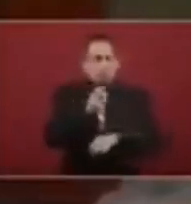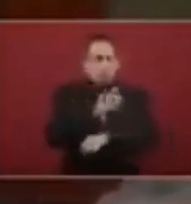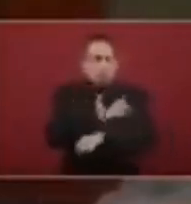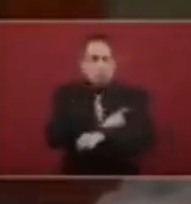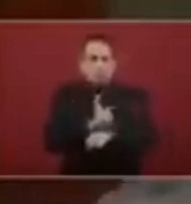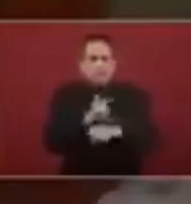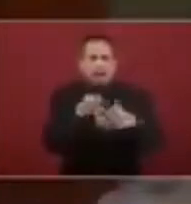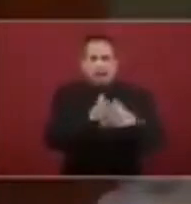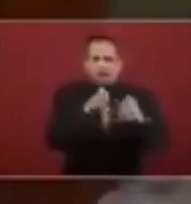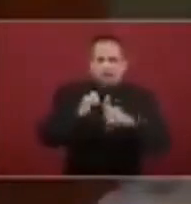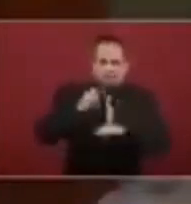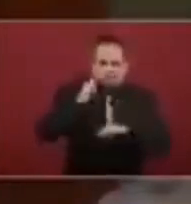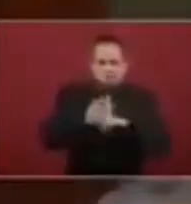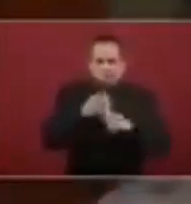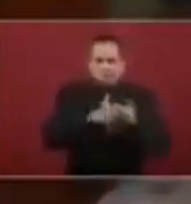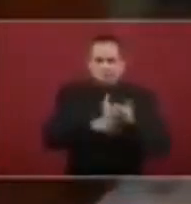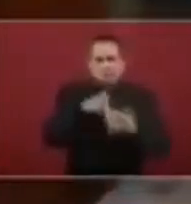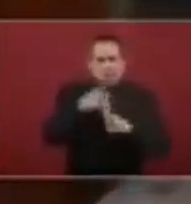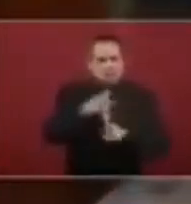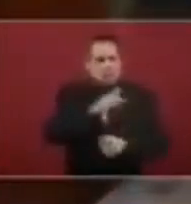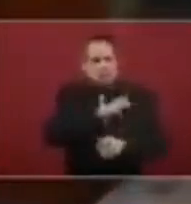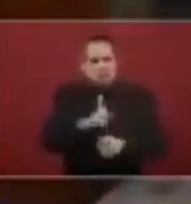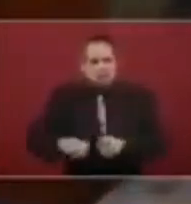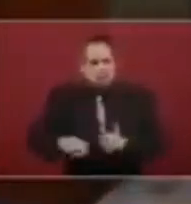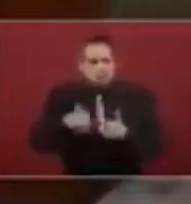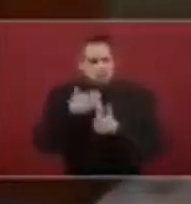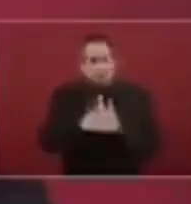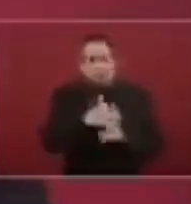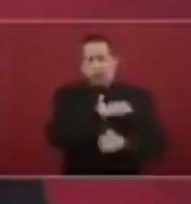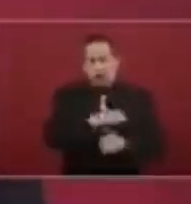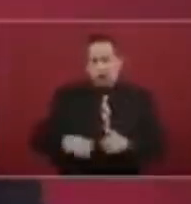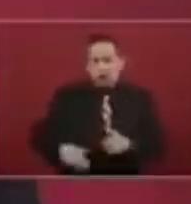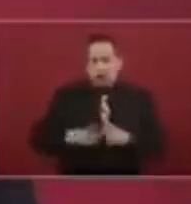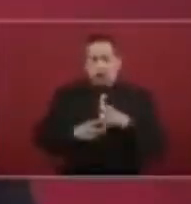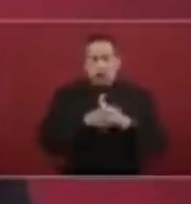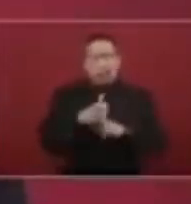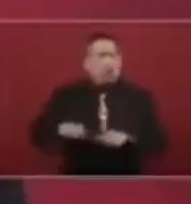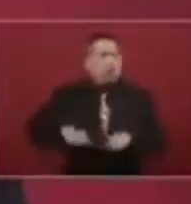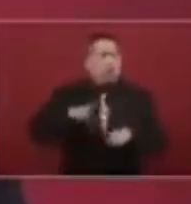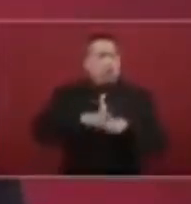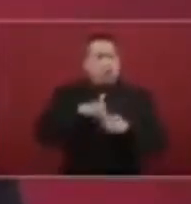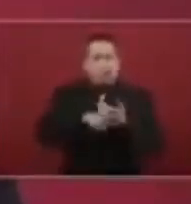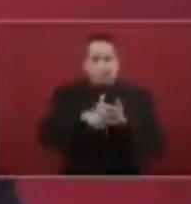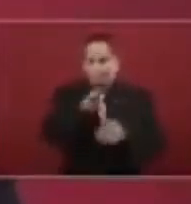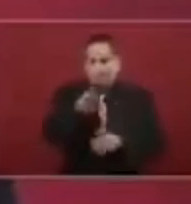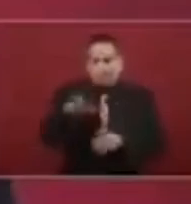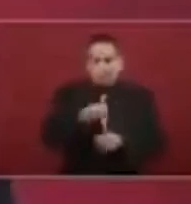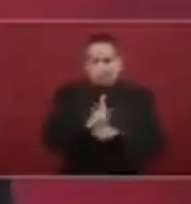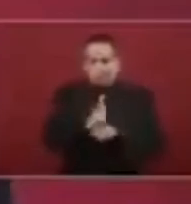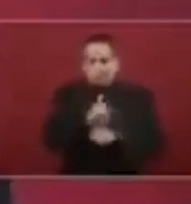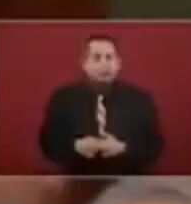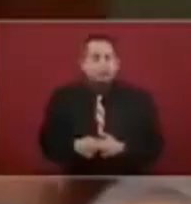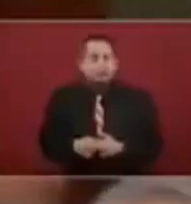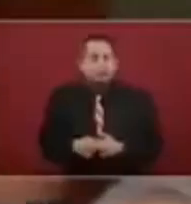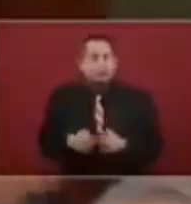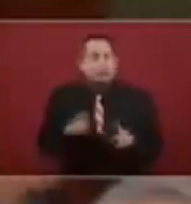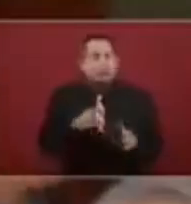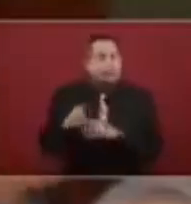super coordinador de delegaciones y su candidato, próximo candidato a la gobernatura de Baja California, el licenciado Jaime